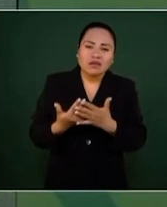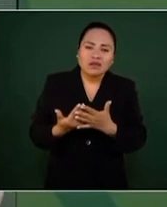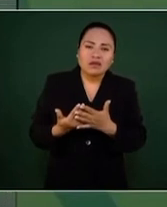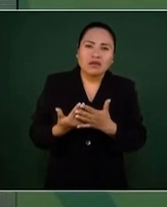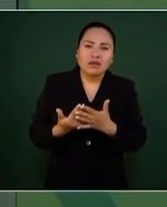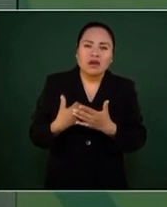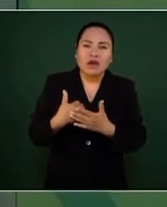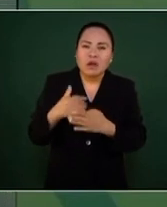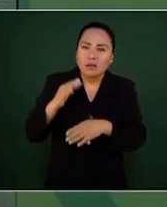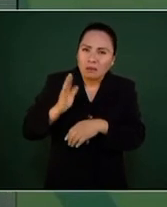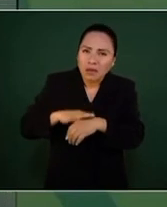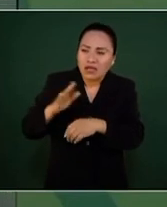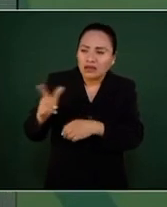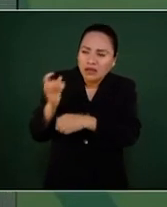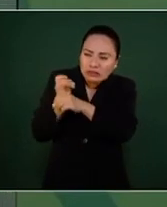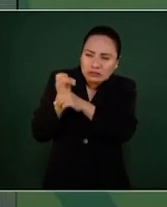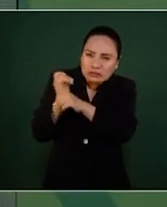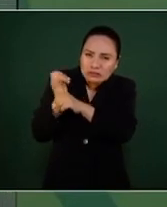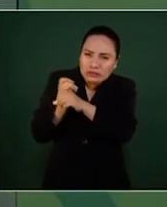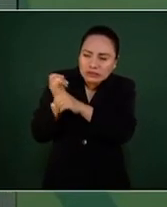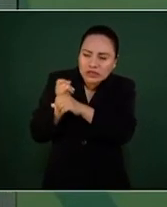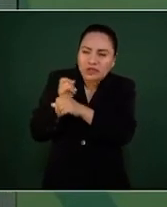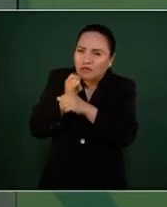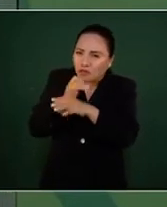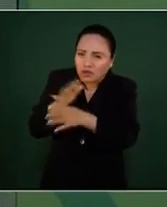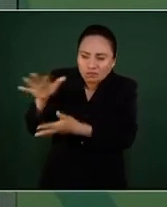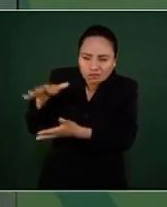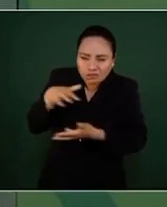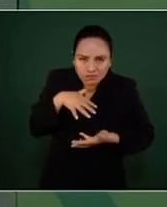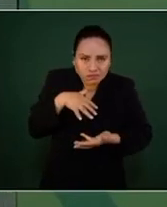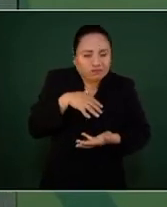para que avancemos más,